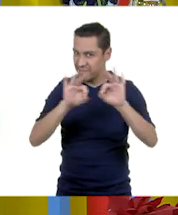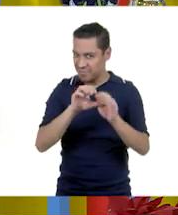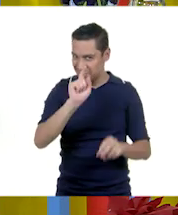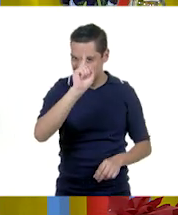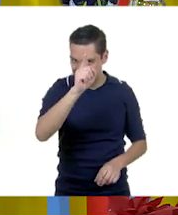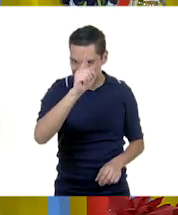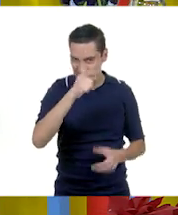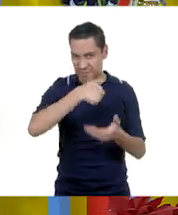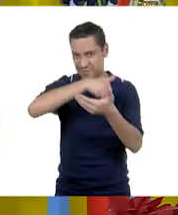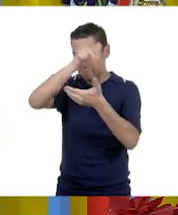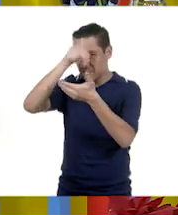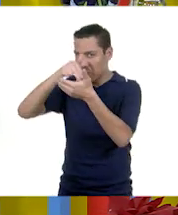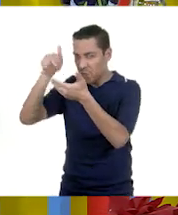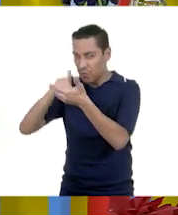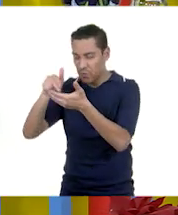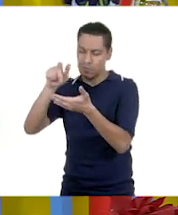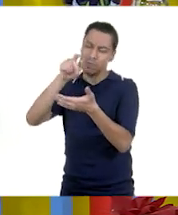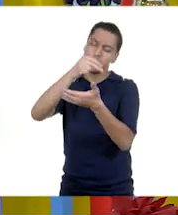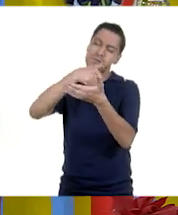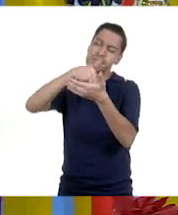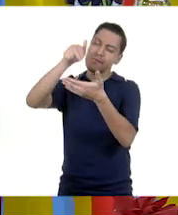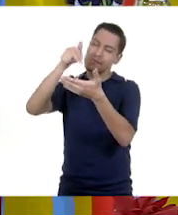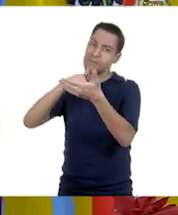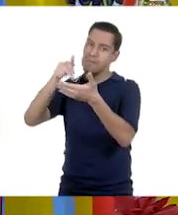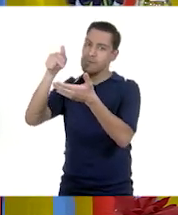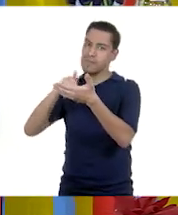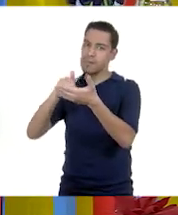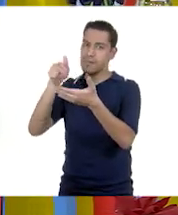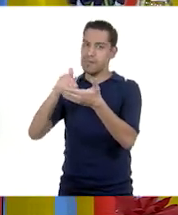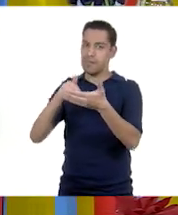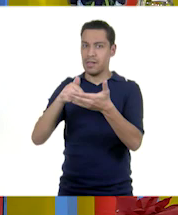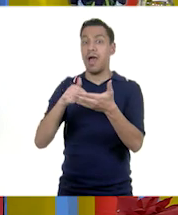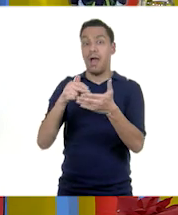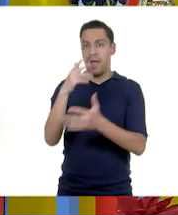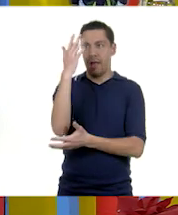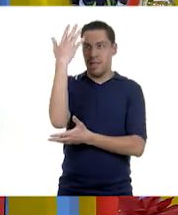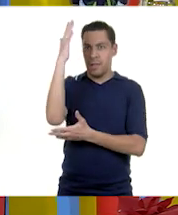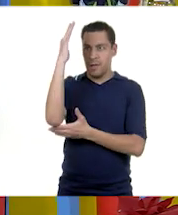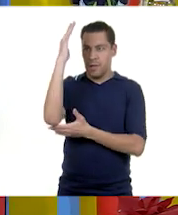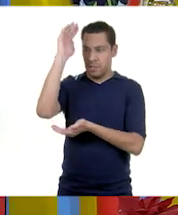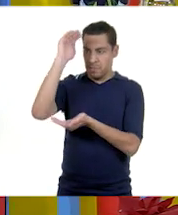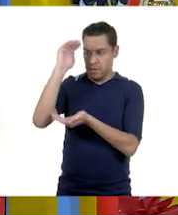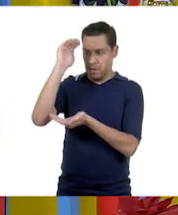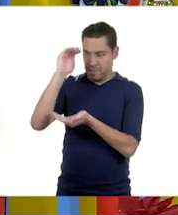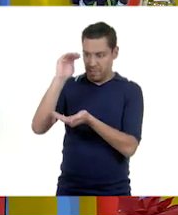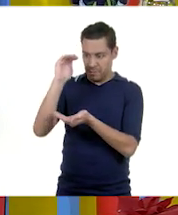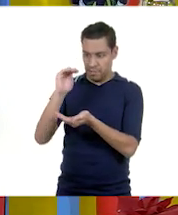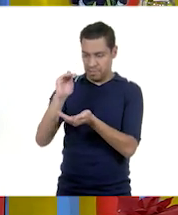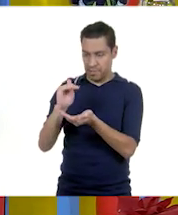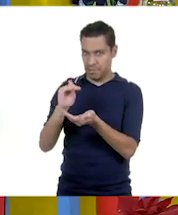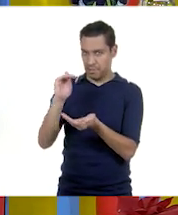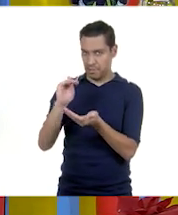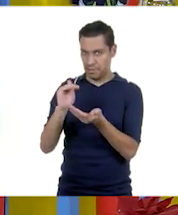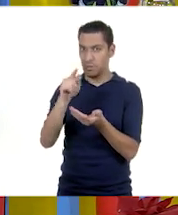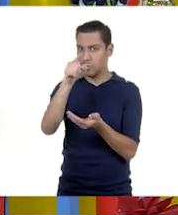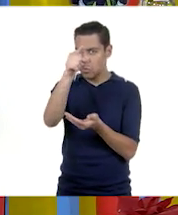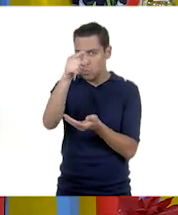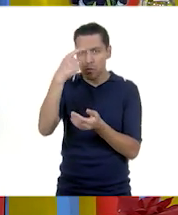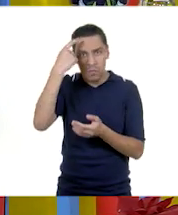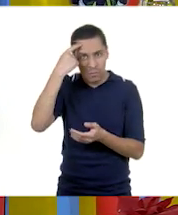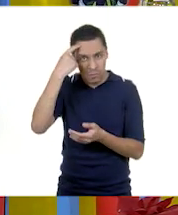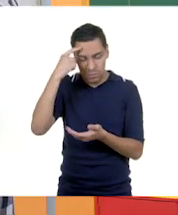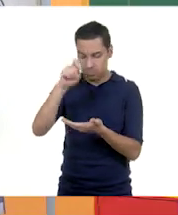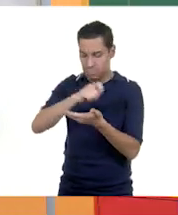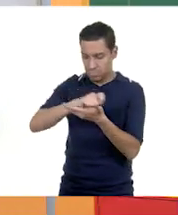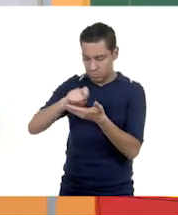en su dibujo vayan haciéndolo de acuerdo al tamaño de la planta y el tamaño que tienen ustedes. Eso también es muy importante que guardar